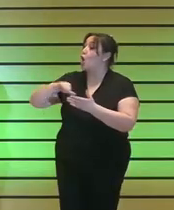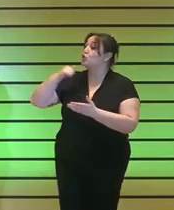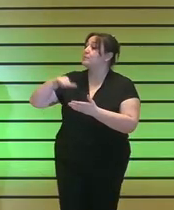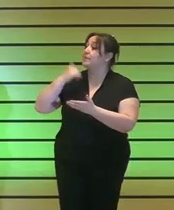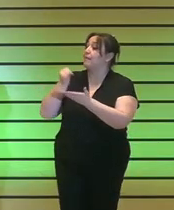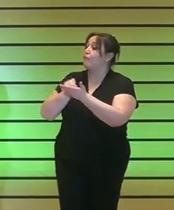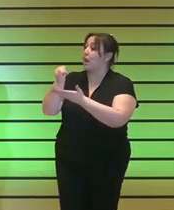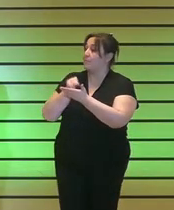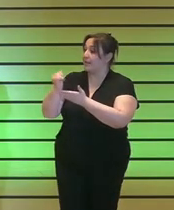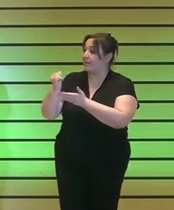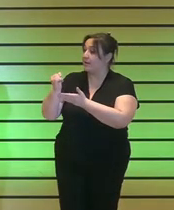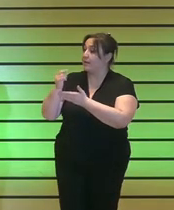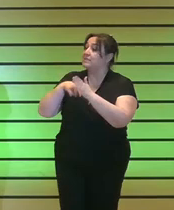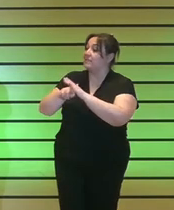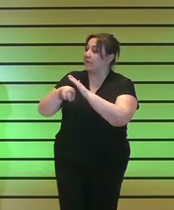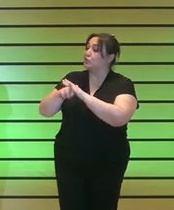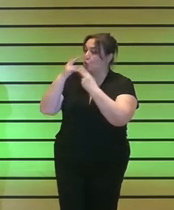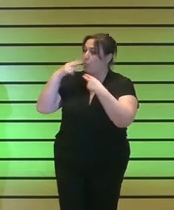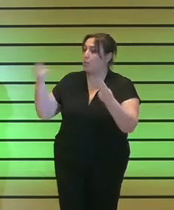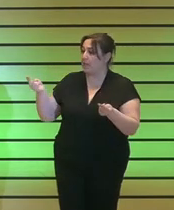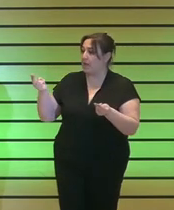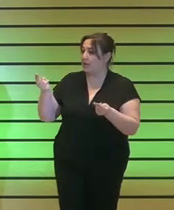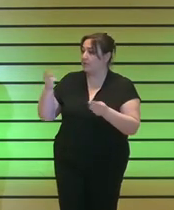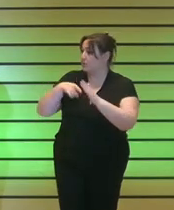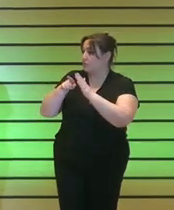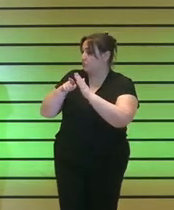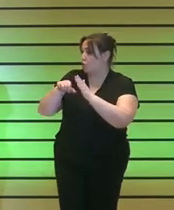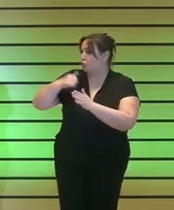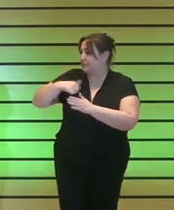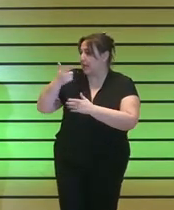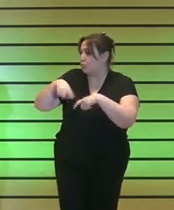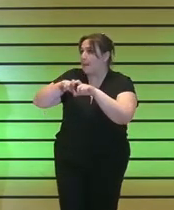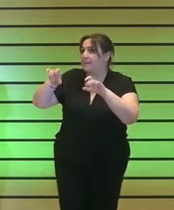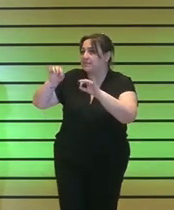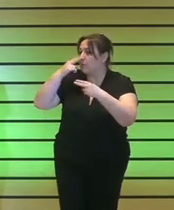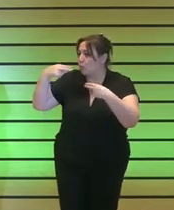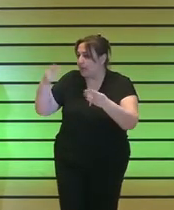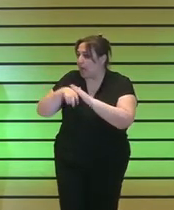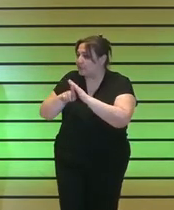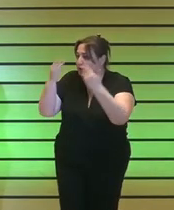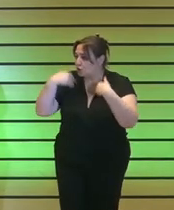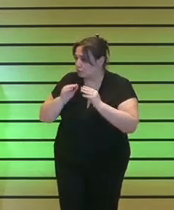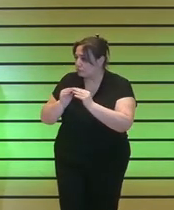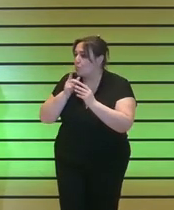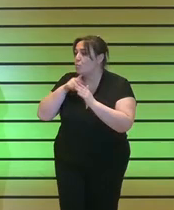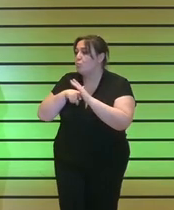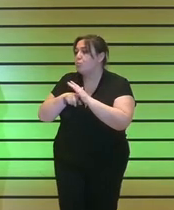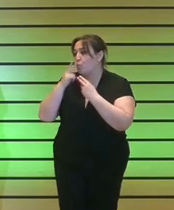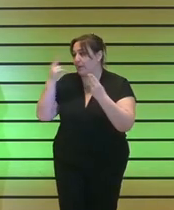labrada es un hospital de gestión pública es un hospital público una empresa pública Y es de gestión pública y